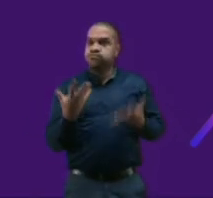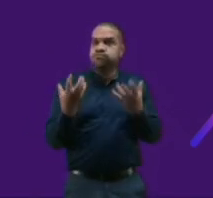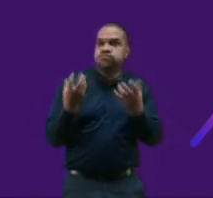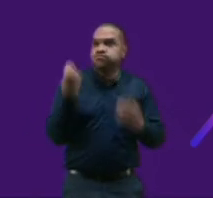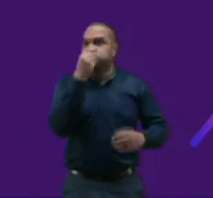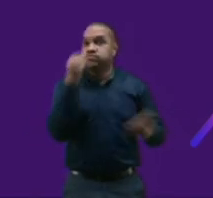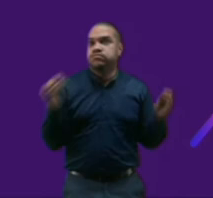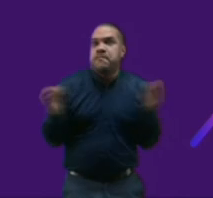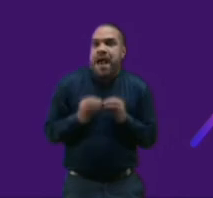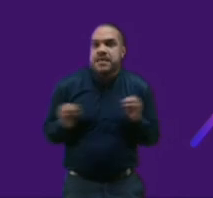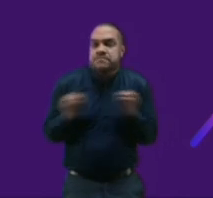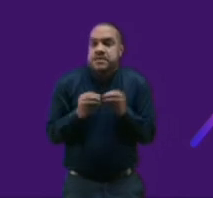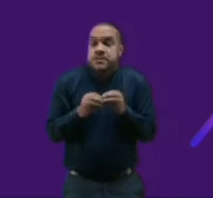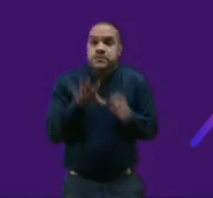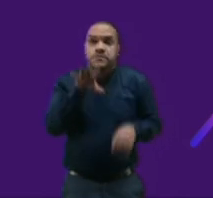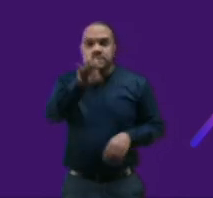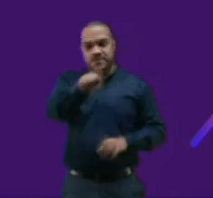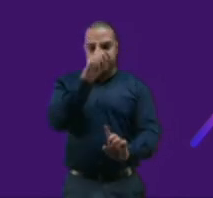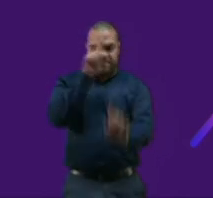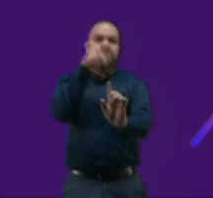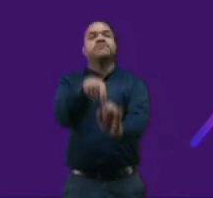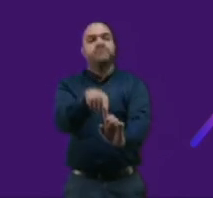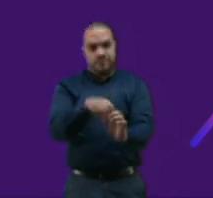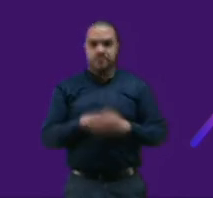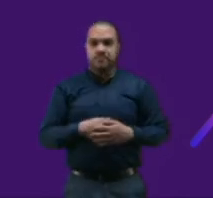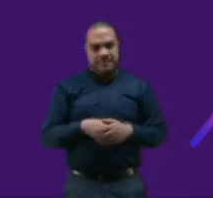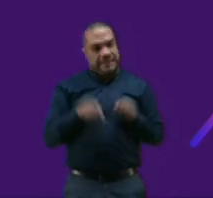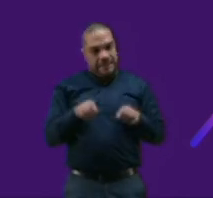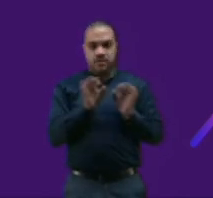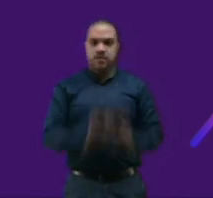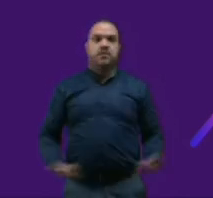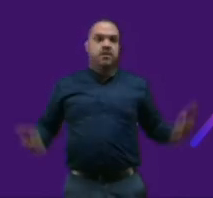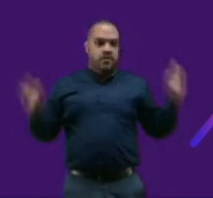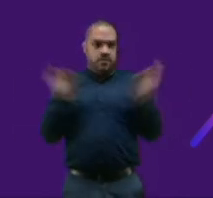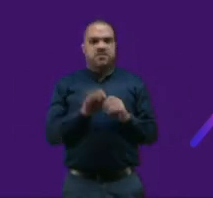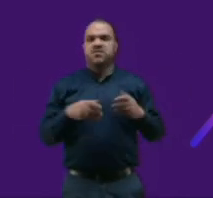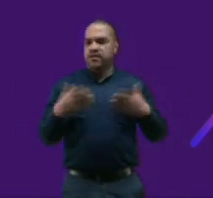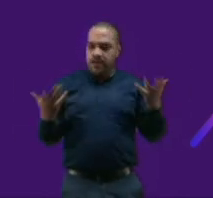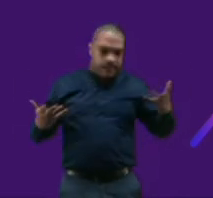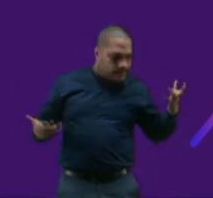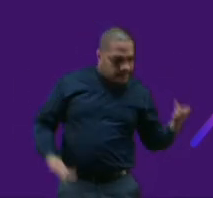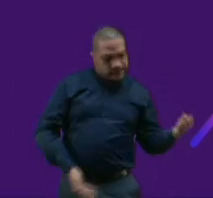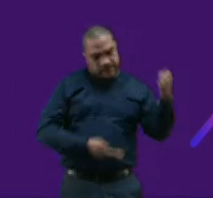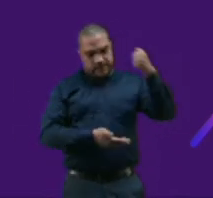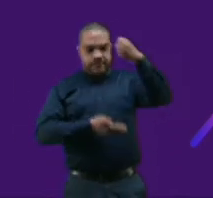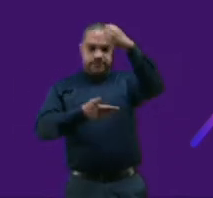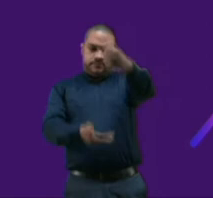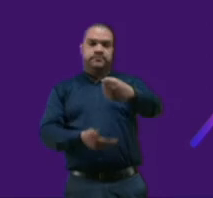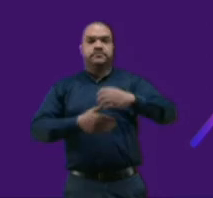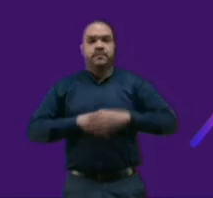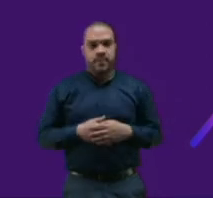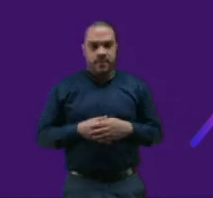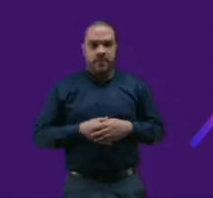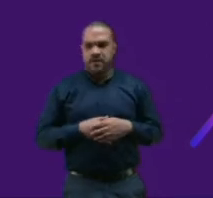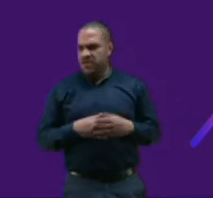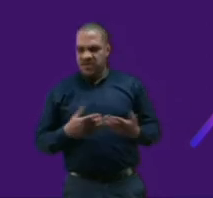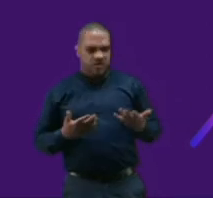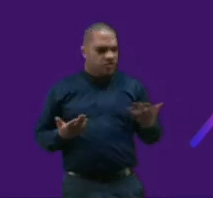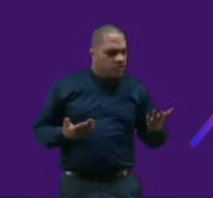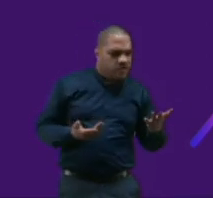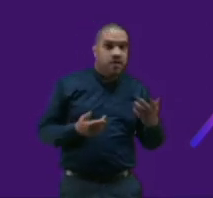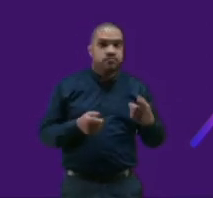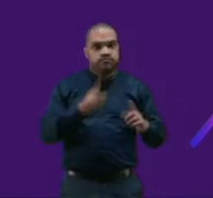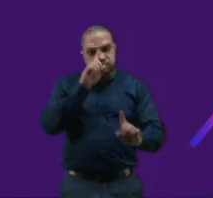más peso cuando estamos mirando dónde poner capital yo creo que la ambición y el concepto que nos llamamos